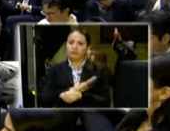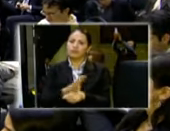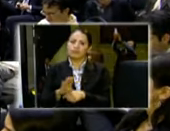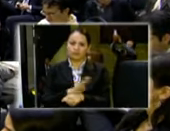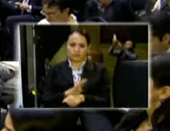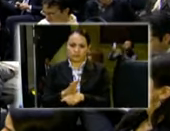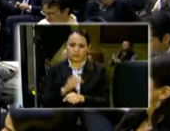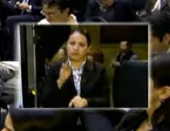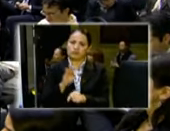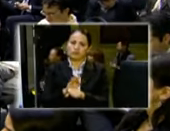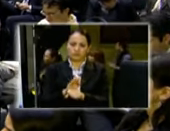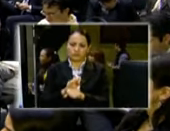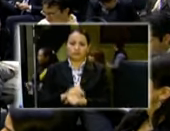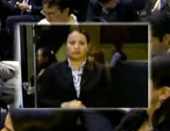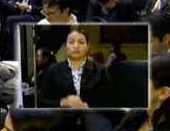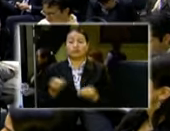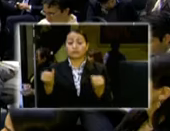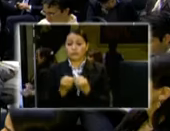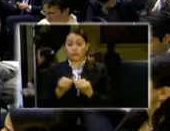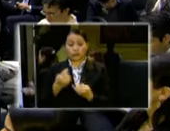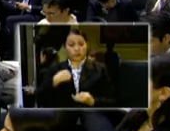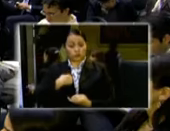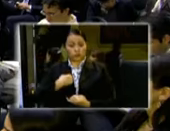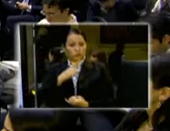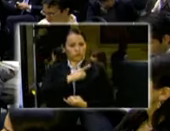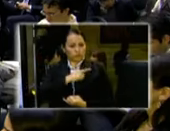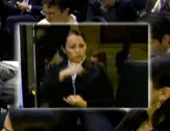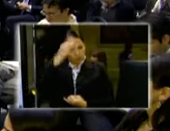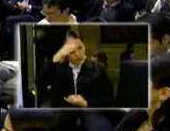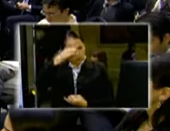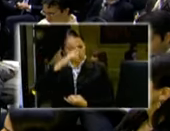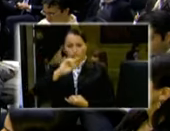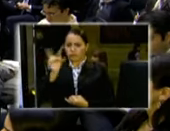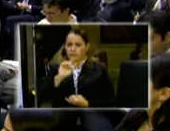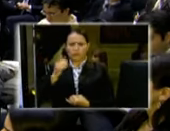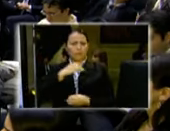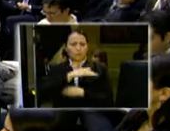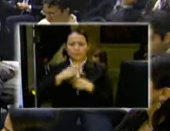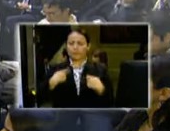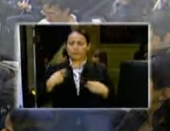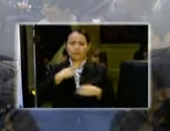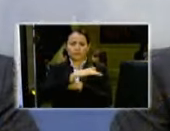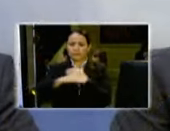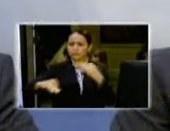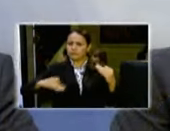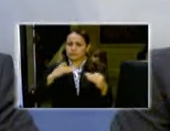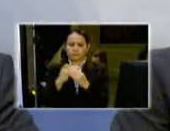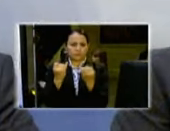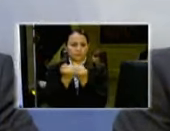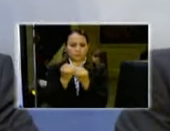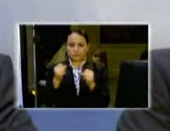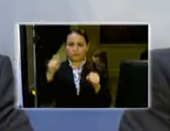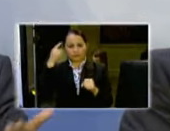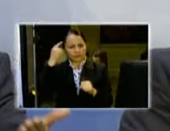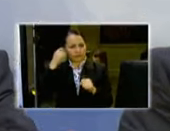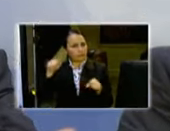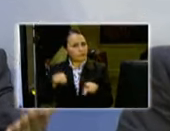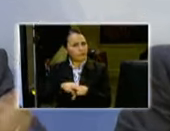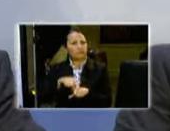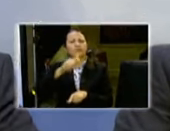mexicanos. Y por cierto, esto no lo digo yo como académico, sino lo dicen todos los mexicanos. ¿Y a qué me refiero en ese